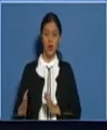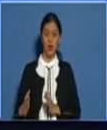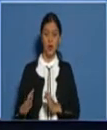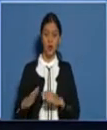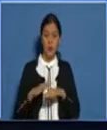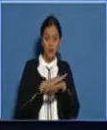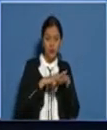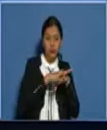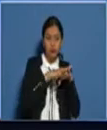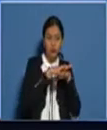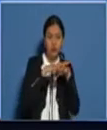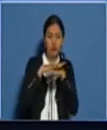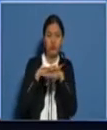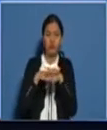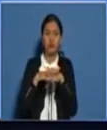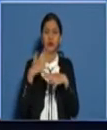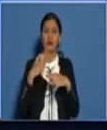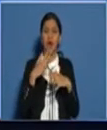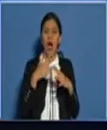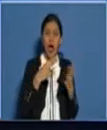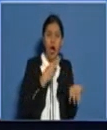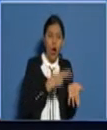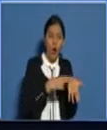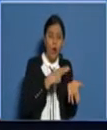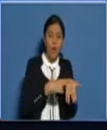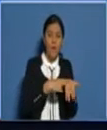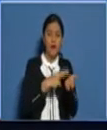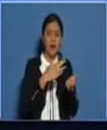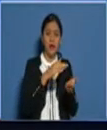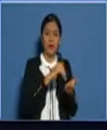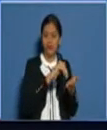reingeniería que hemos hecho al sistema hospitalario metropolitano,